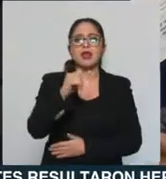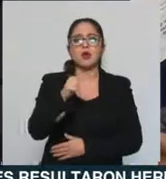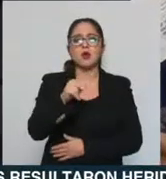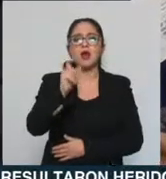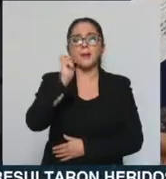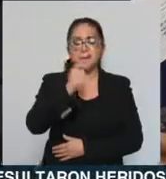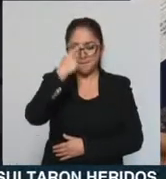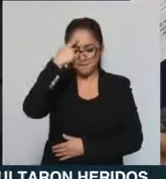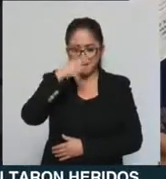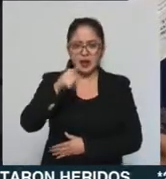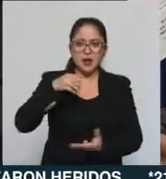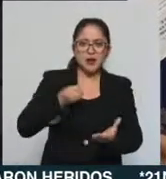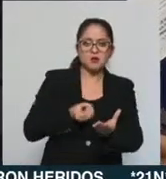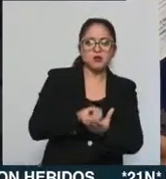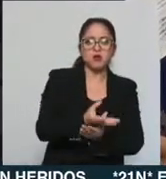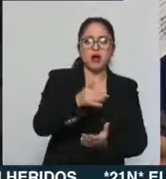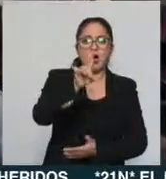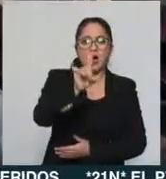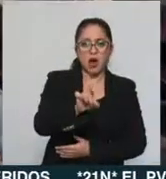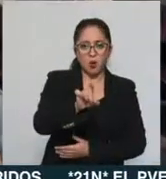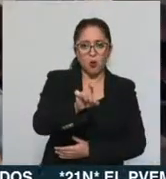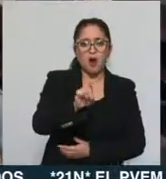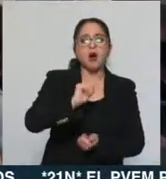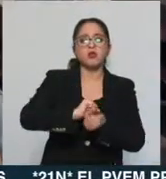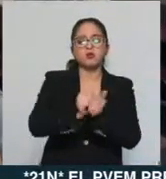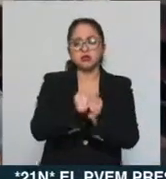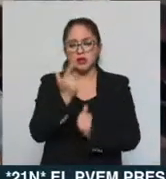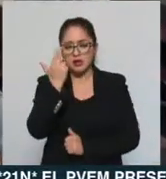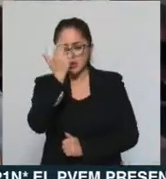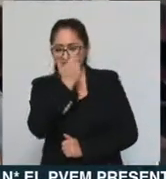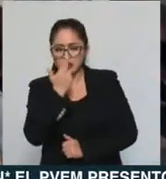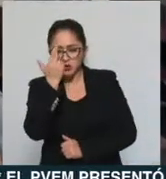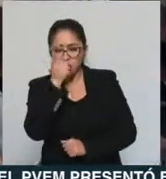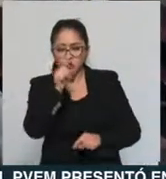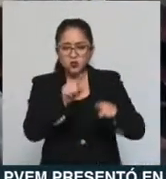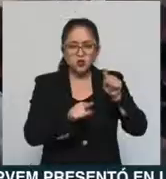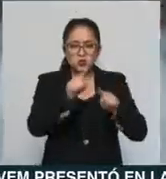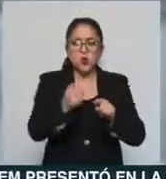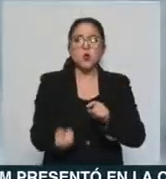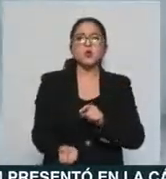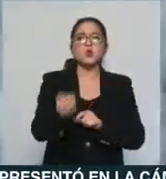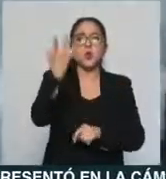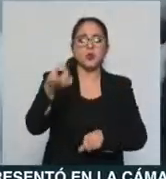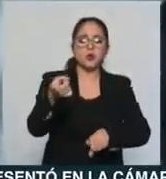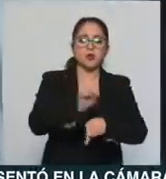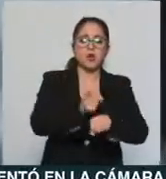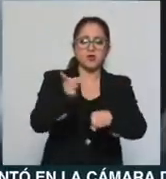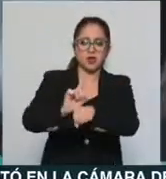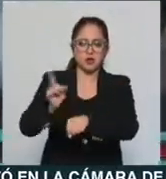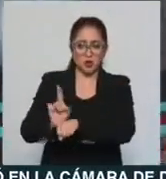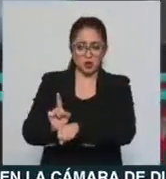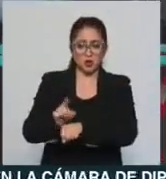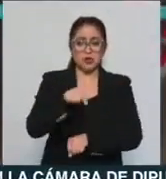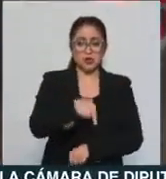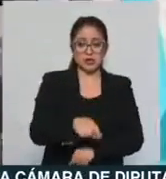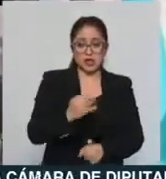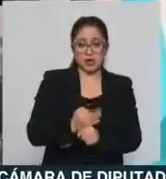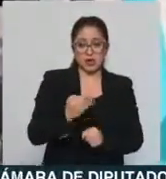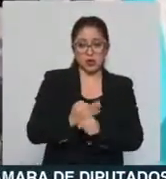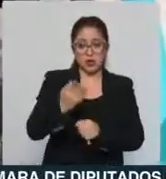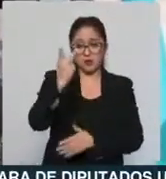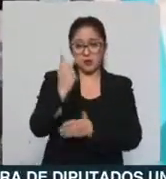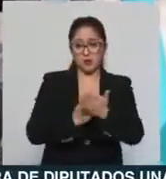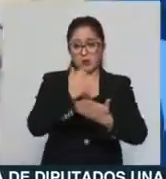para facilitar la comparación y medición del líquido abastecido diariamente. A la fecha se tienen proyectos ejecutivos